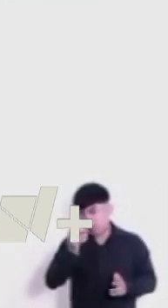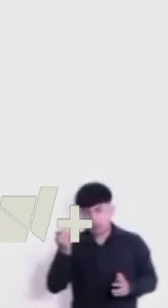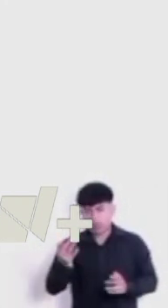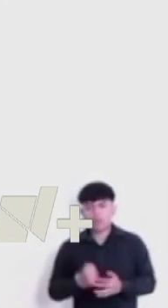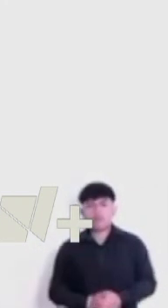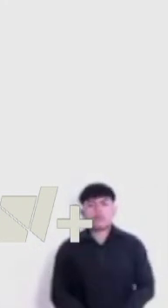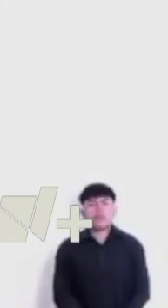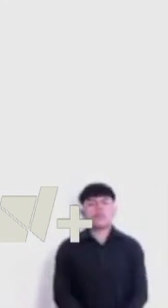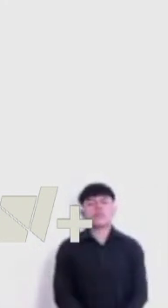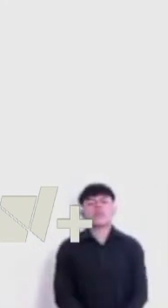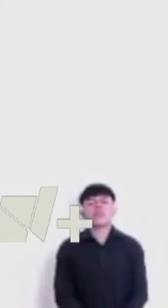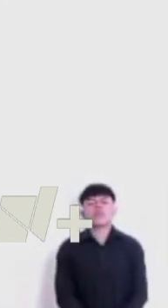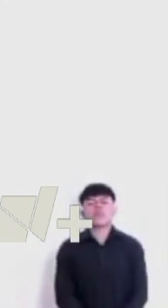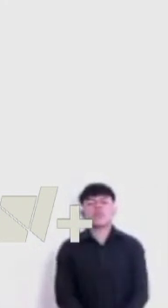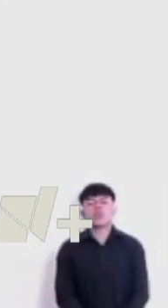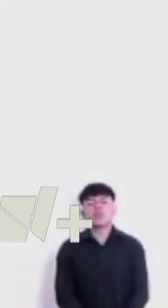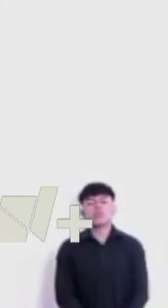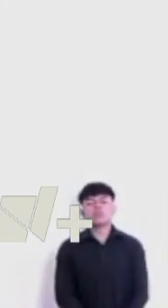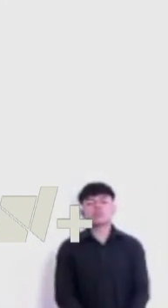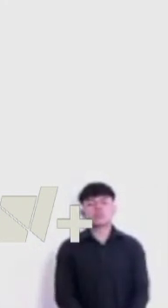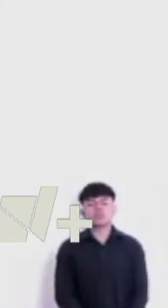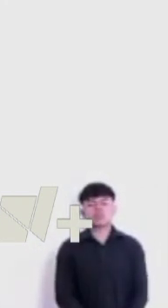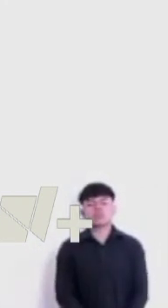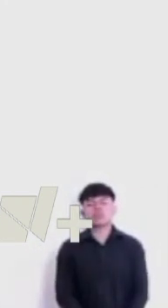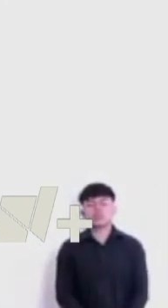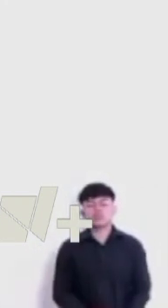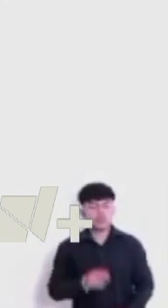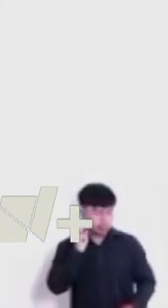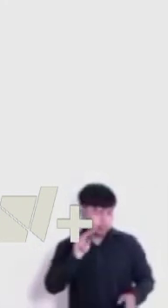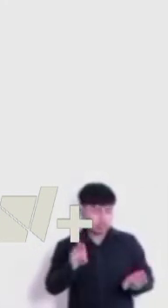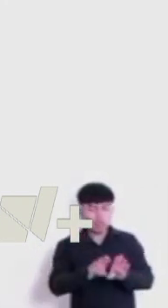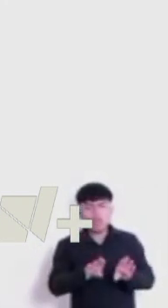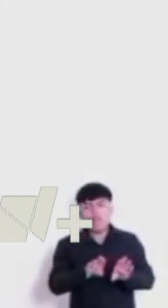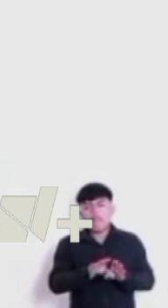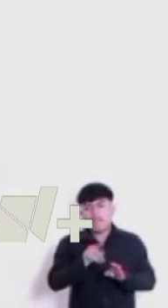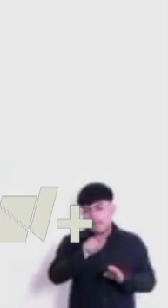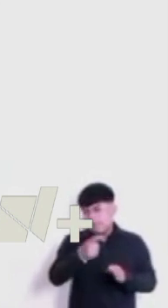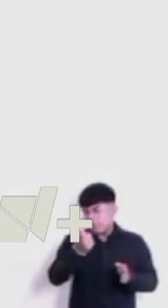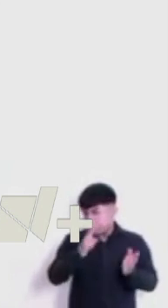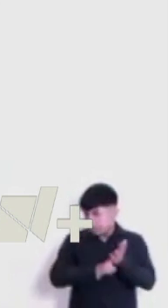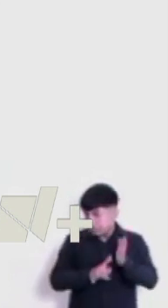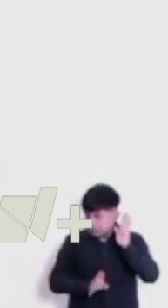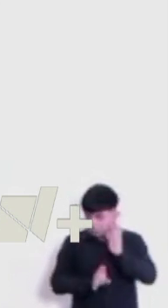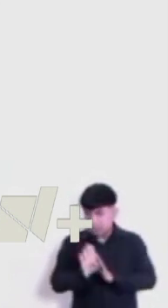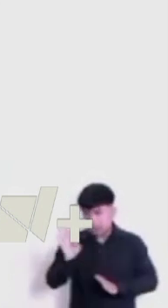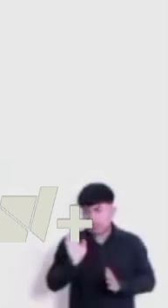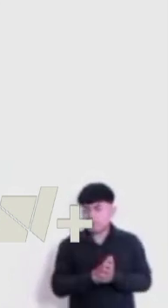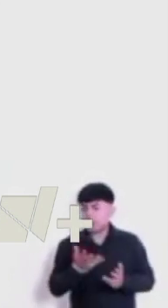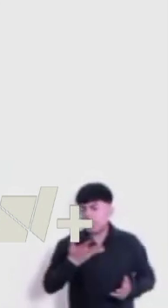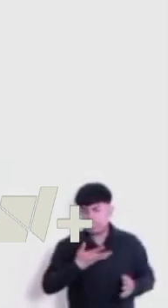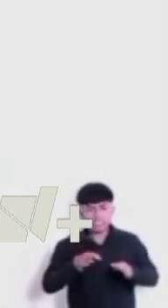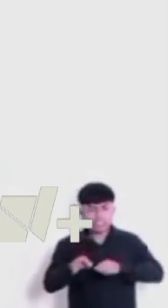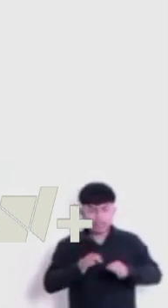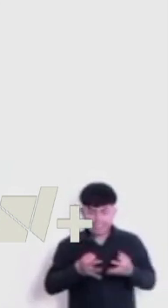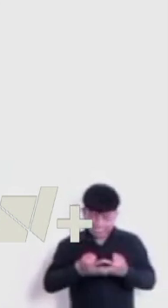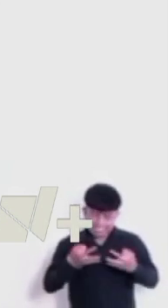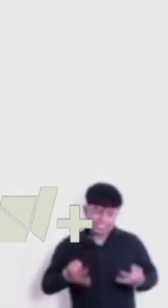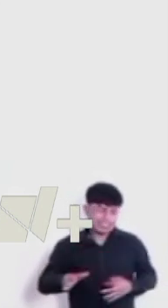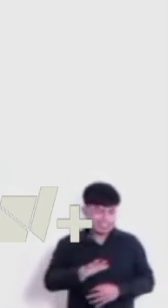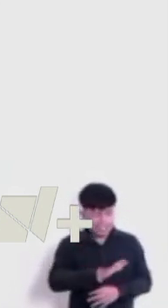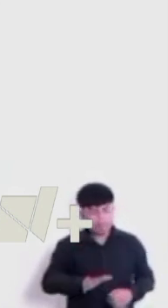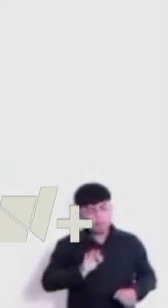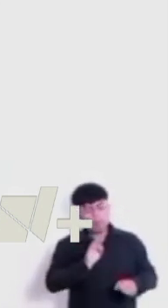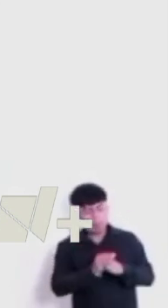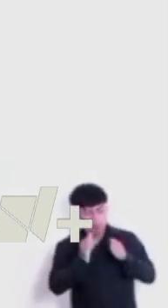programas de apoyo al campo y generar empleos directos a los oaxaqueños los diputados dijeron